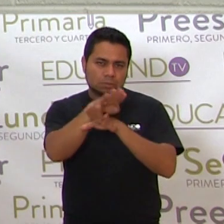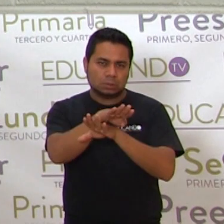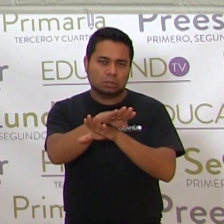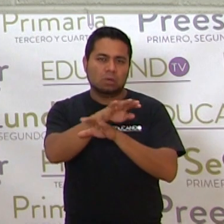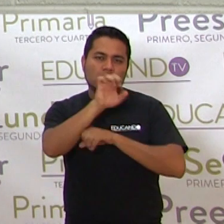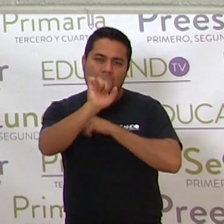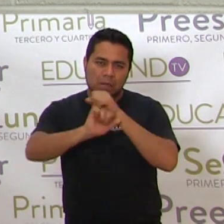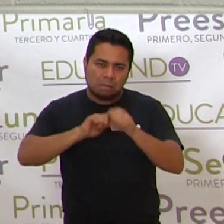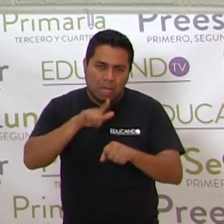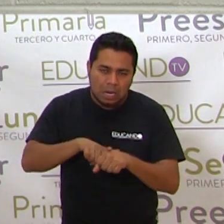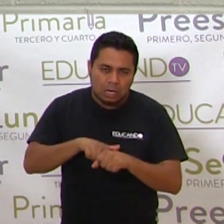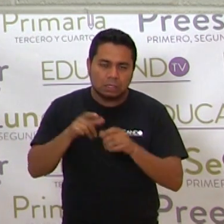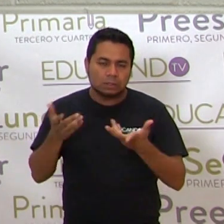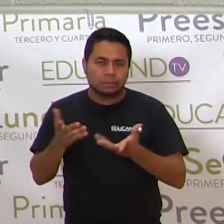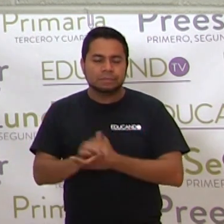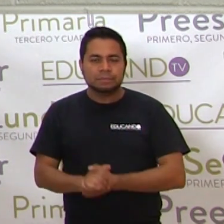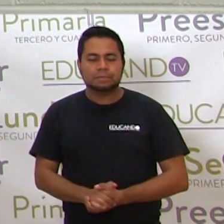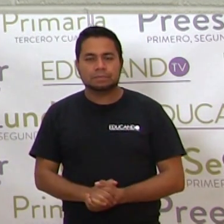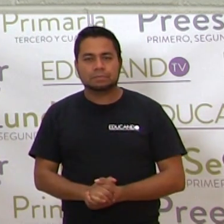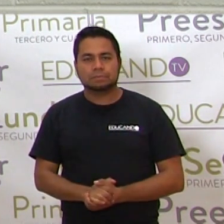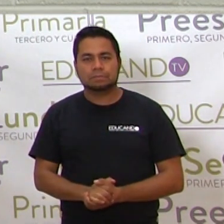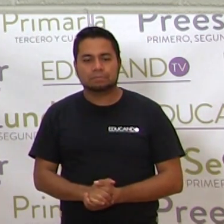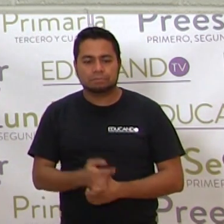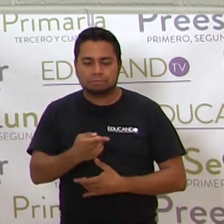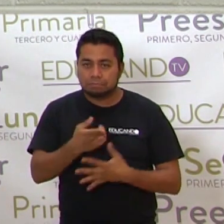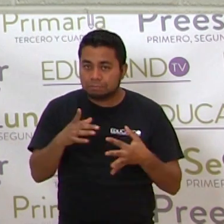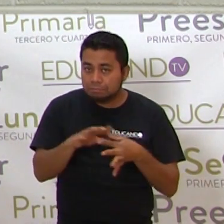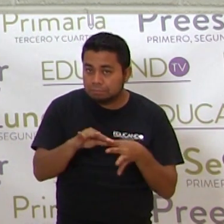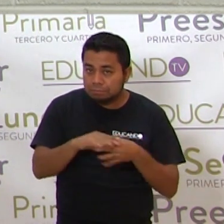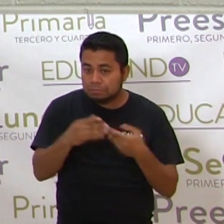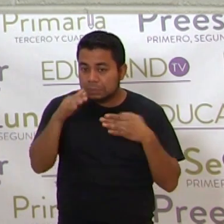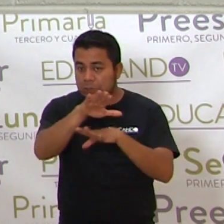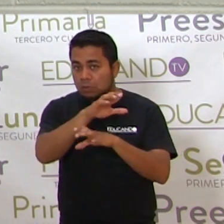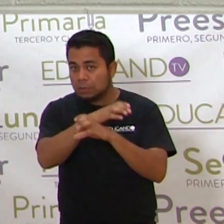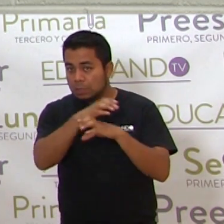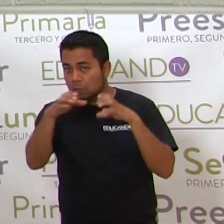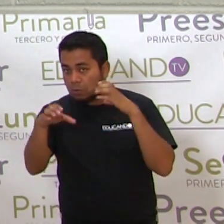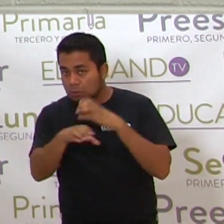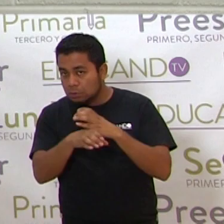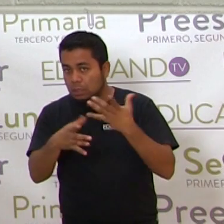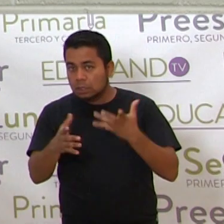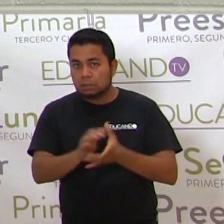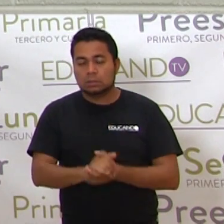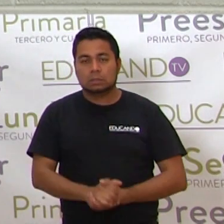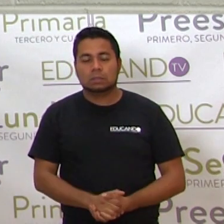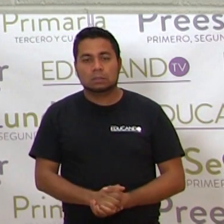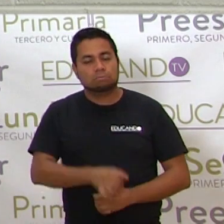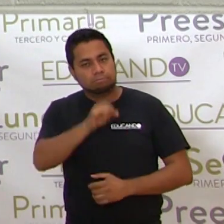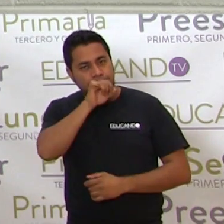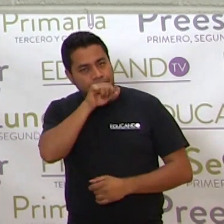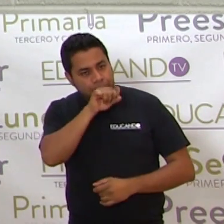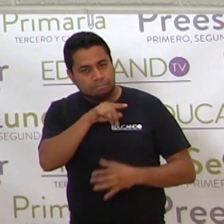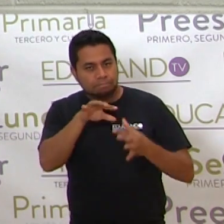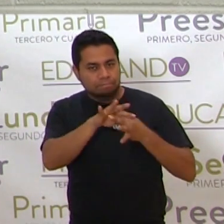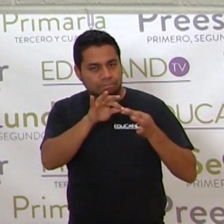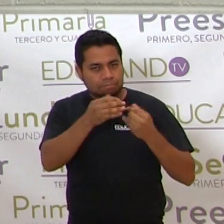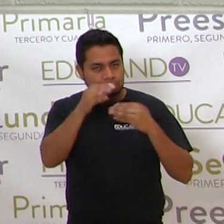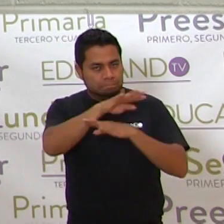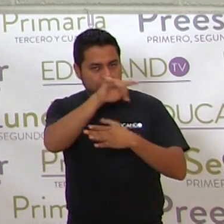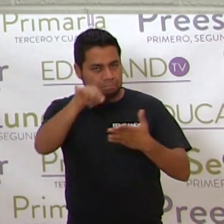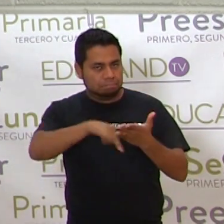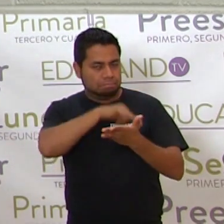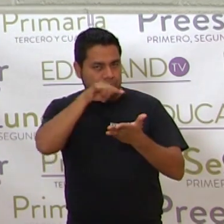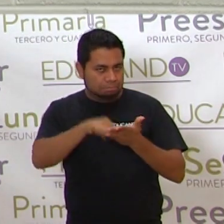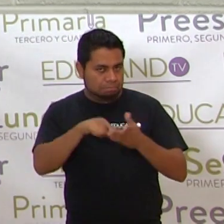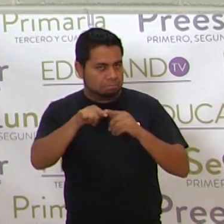animales, ¿bien? Estamos hablando de cosas, estamos hablando de lugares,